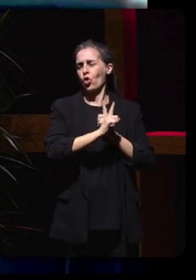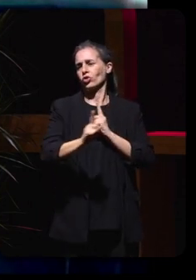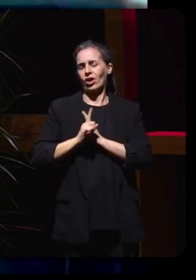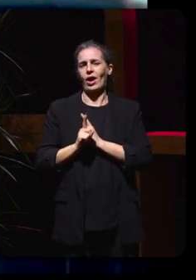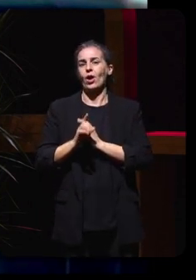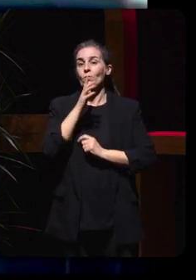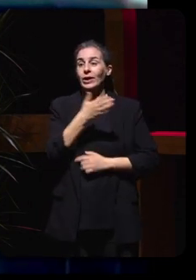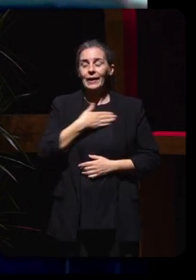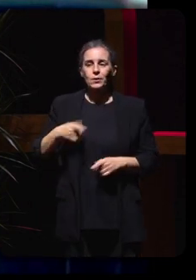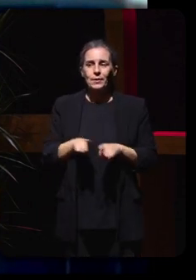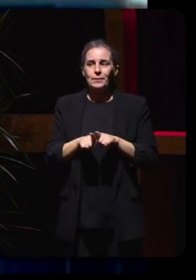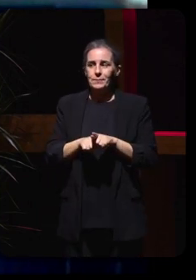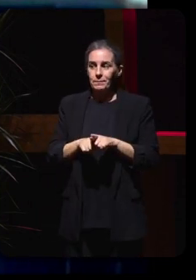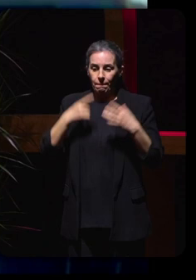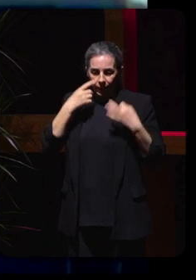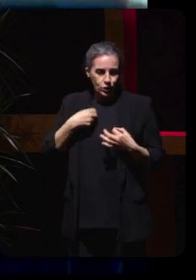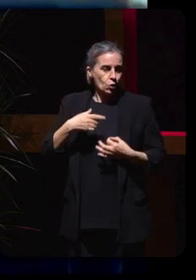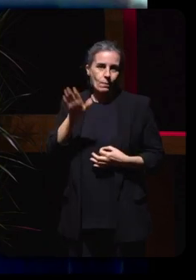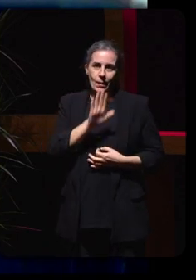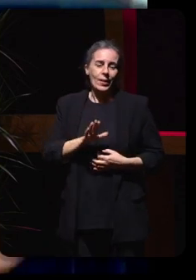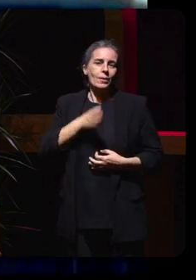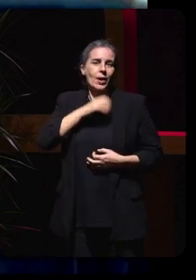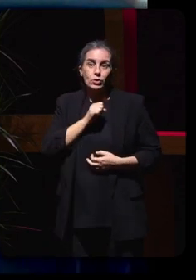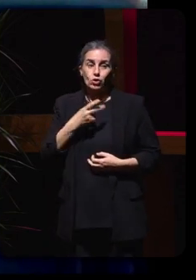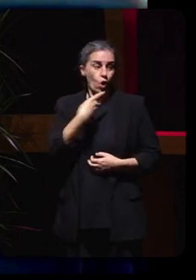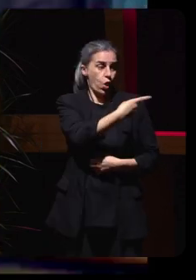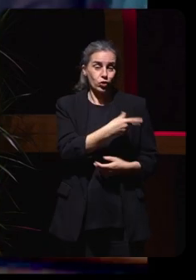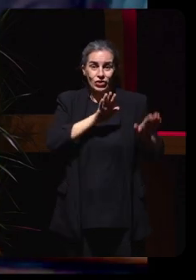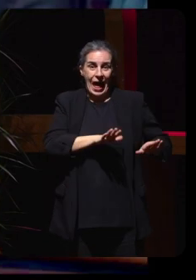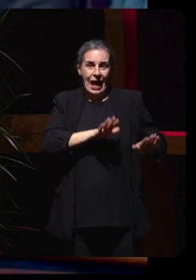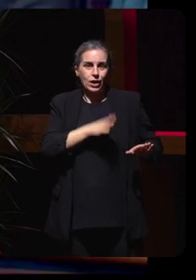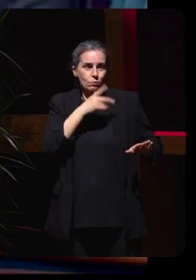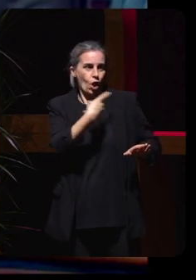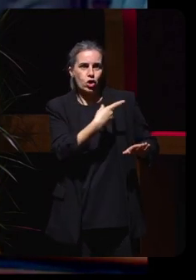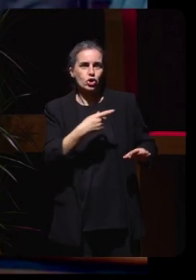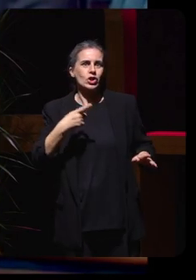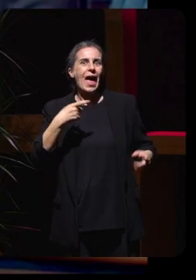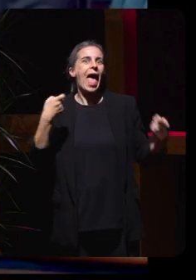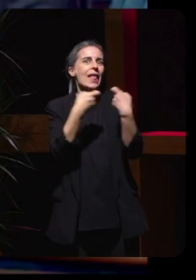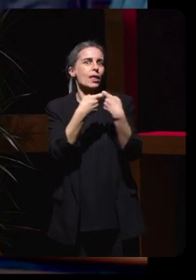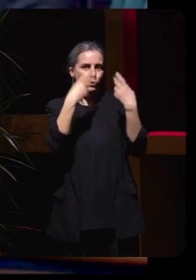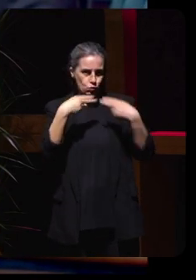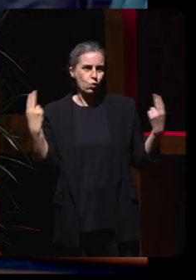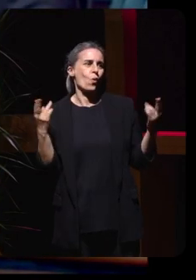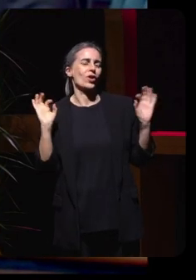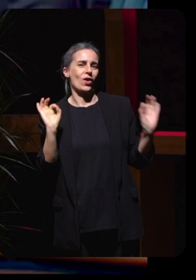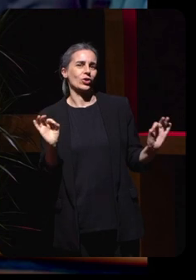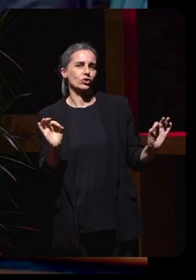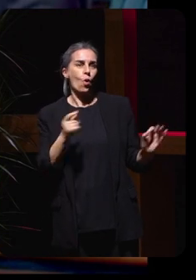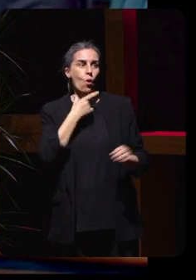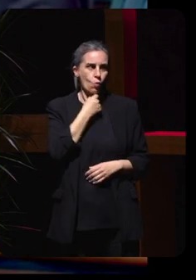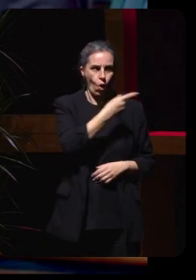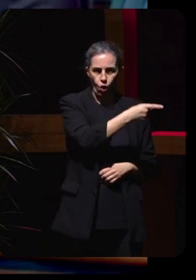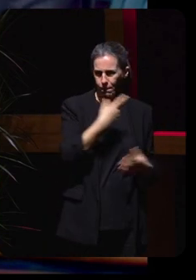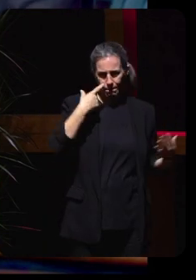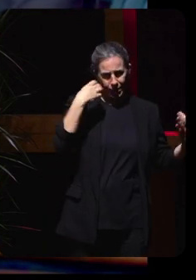quiere presentar... Bueno, de hecho, me parece maravilloso que tú y yo estemos aquí, sí. Porque somos enemigos públicos para algunos. Sí, sí, el humor, sí. Peligrosísimo.